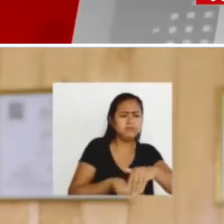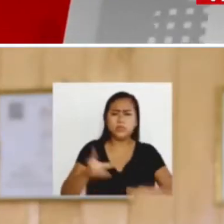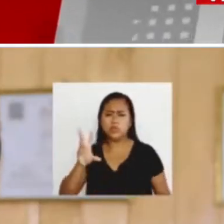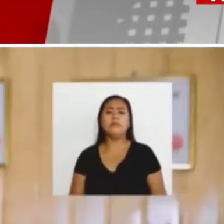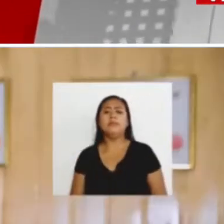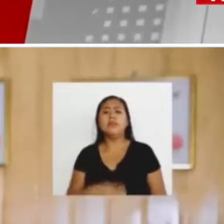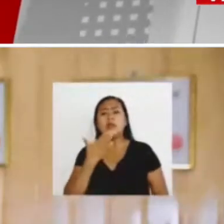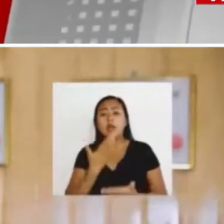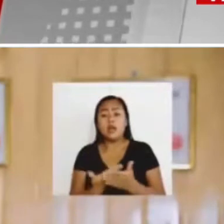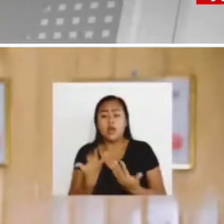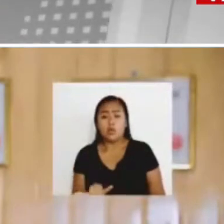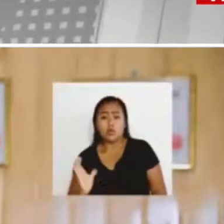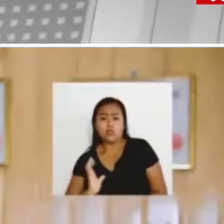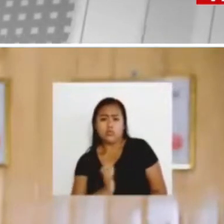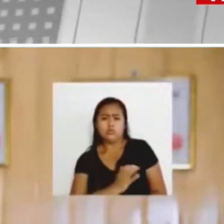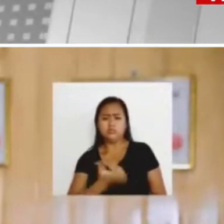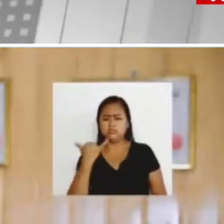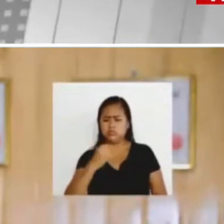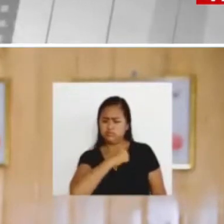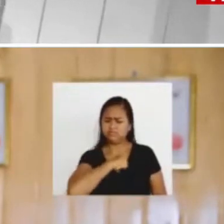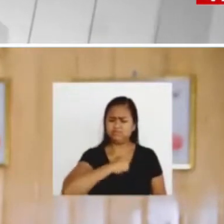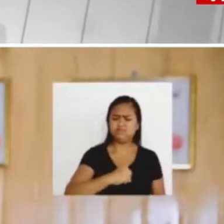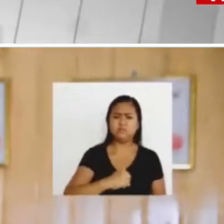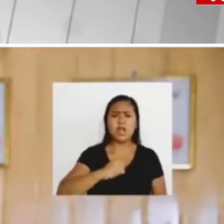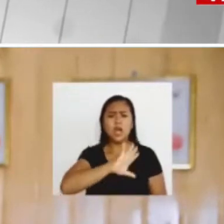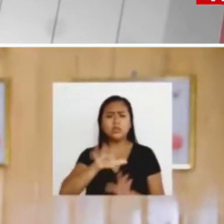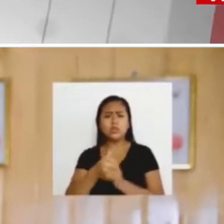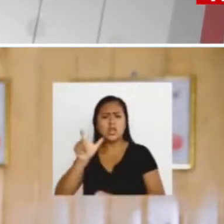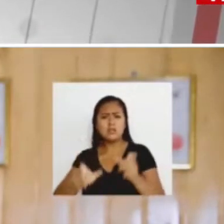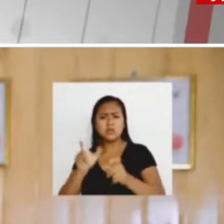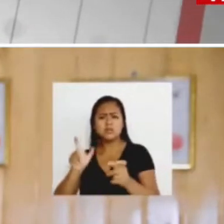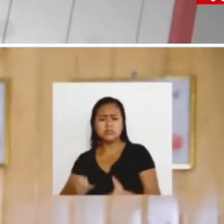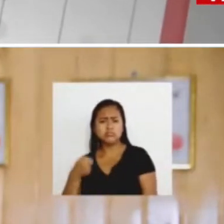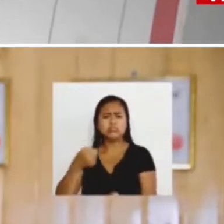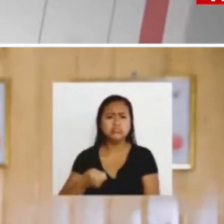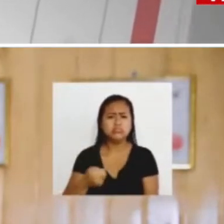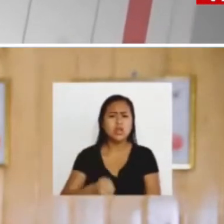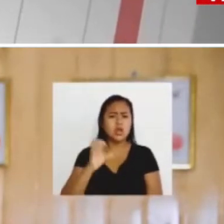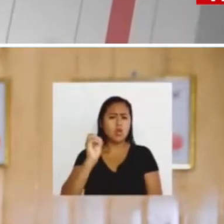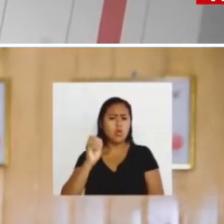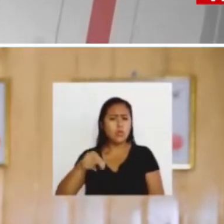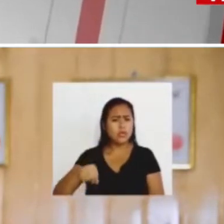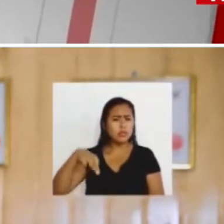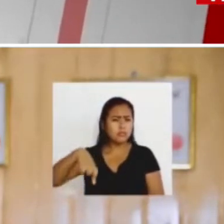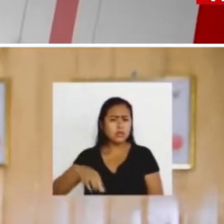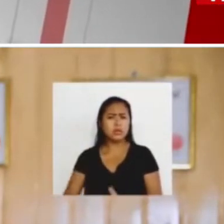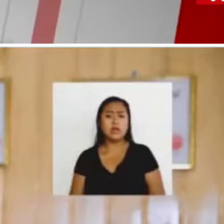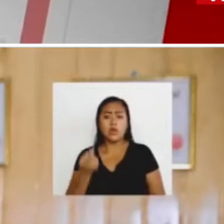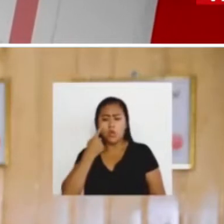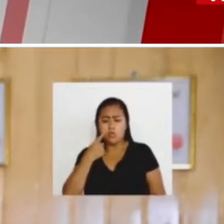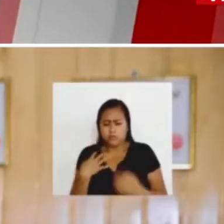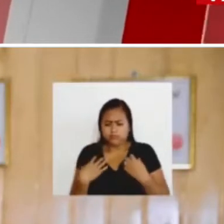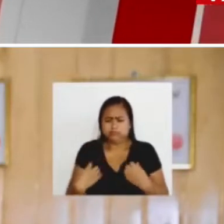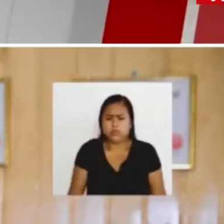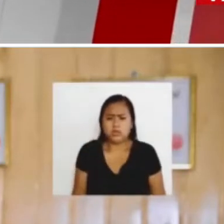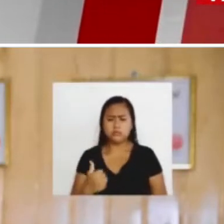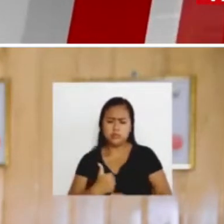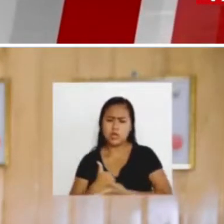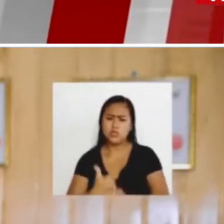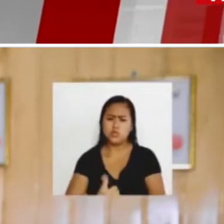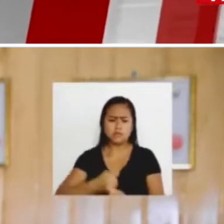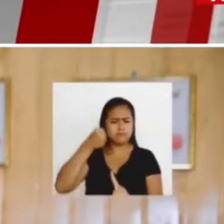zonas aparentemente de bosques primarios. ¿Qué hacer allí, doctor Flores, en ese sentido, por favor? Mira, Hugo, el problema